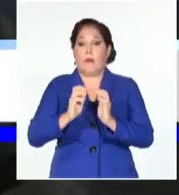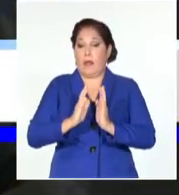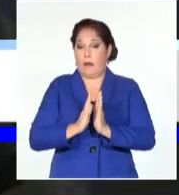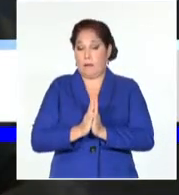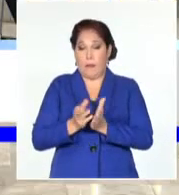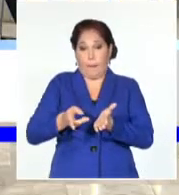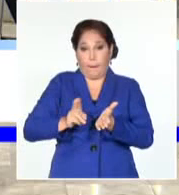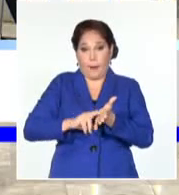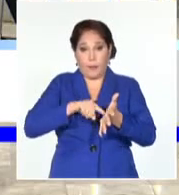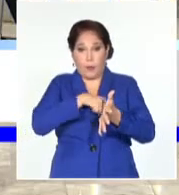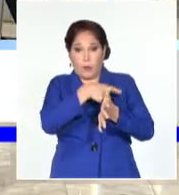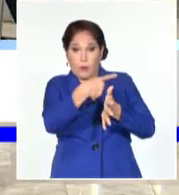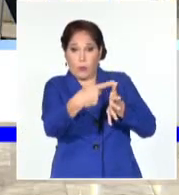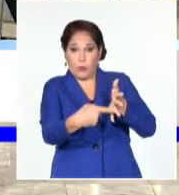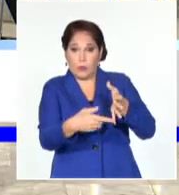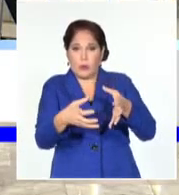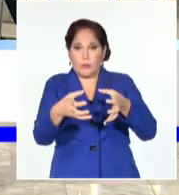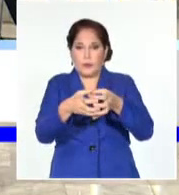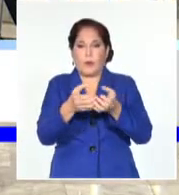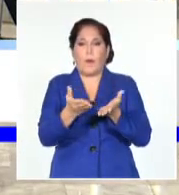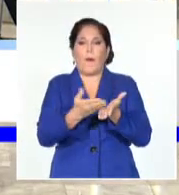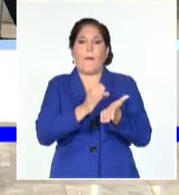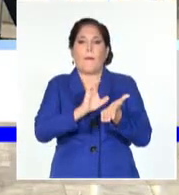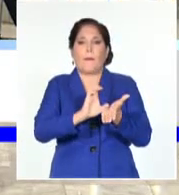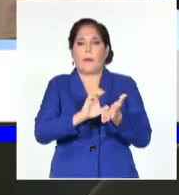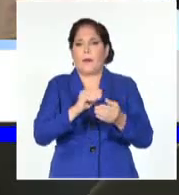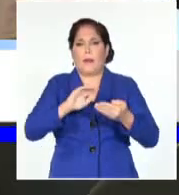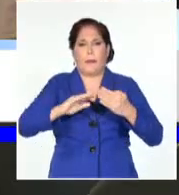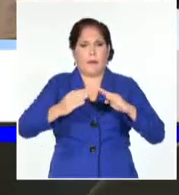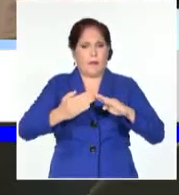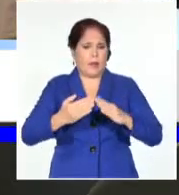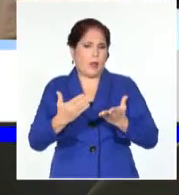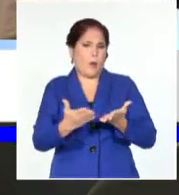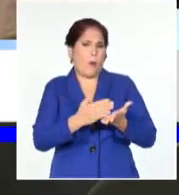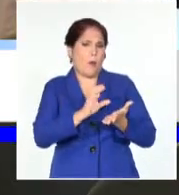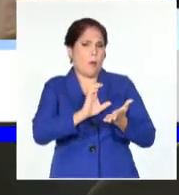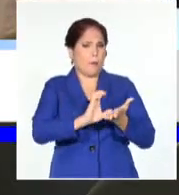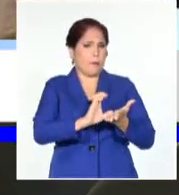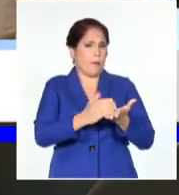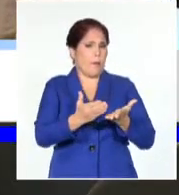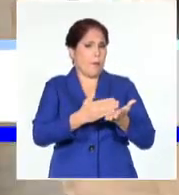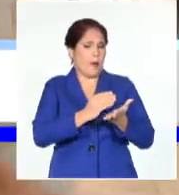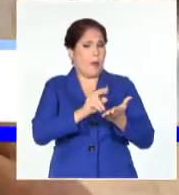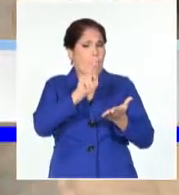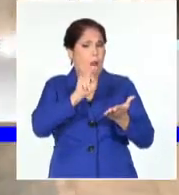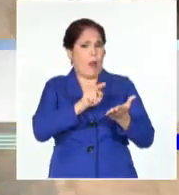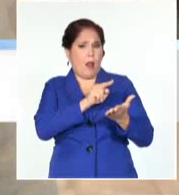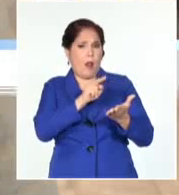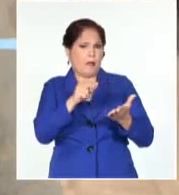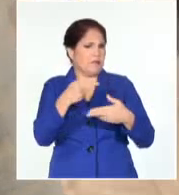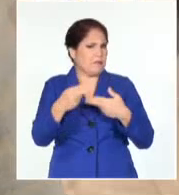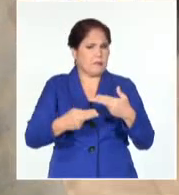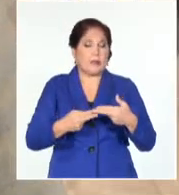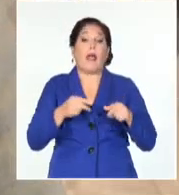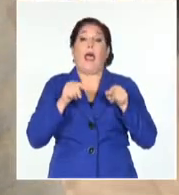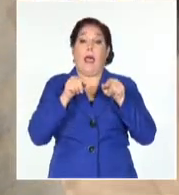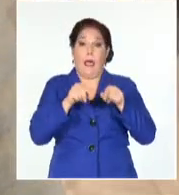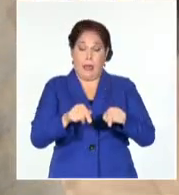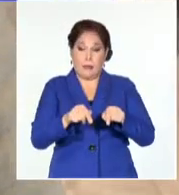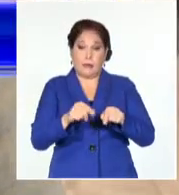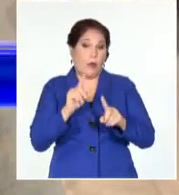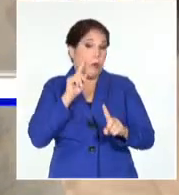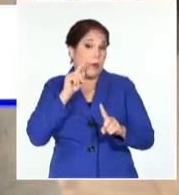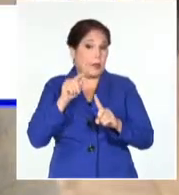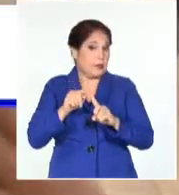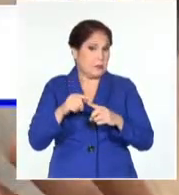de la Junta de la Comisión Bíblica, debatieron sobre la Biblia y la misión de la Iglesia. Una misión que es directamente